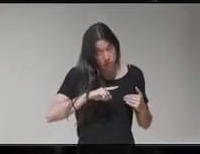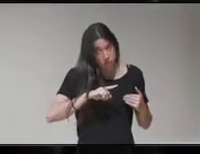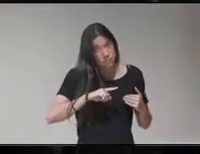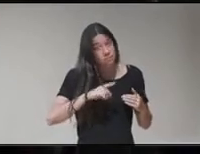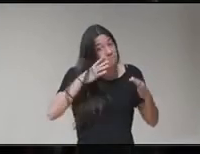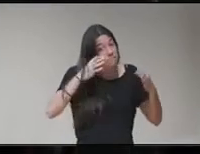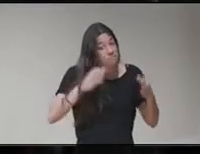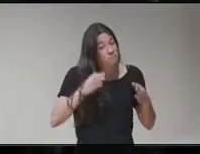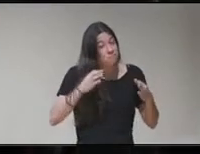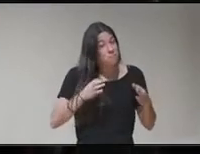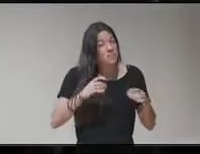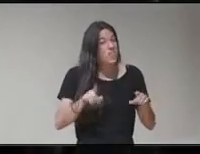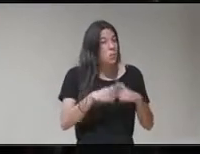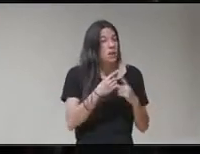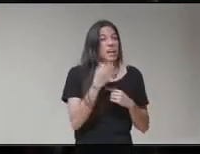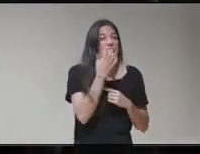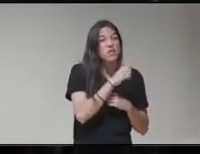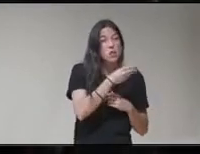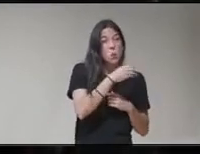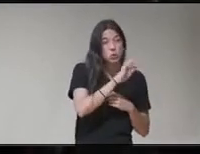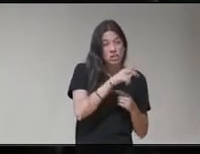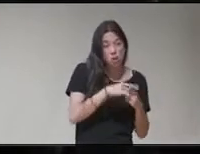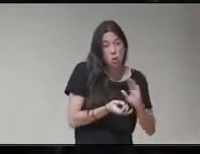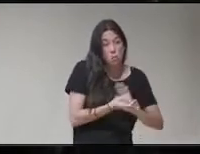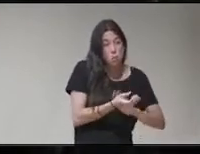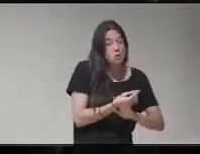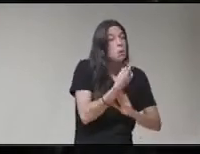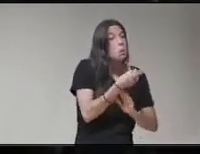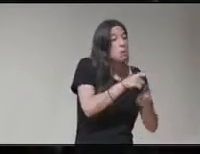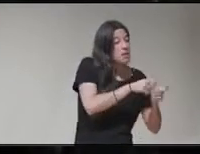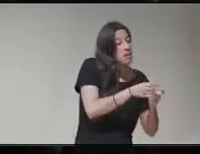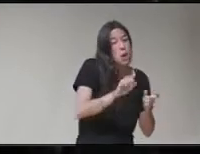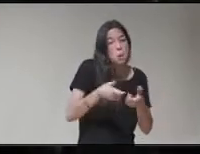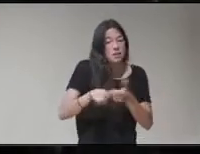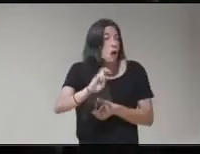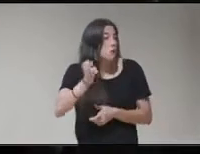ácido butírico lo produzca un clostridio que otro clostridio cualquiera.